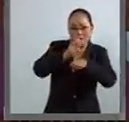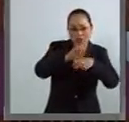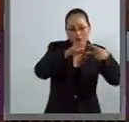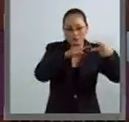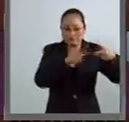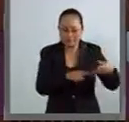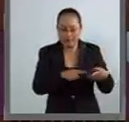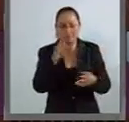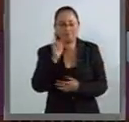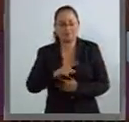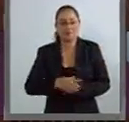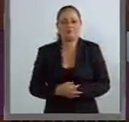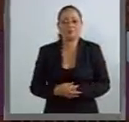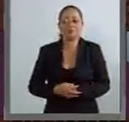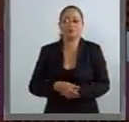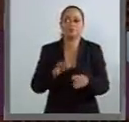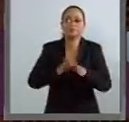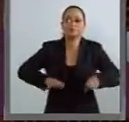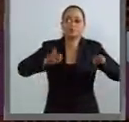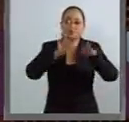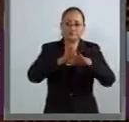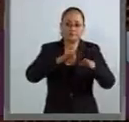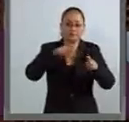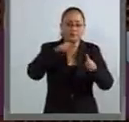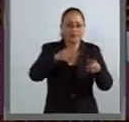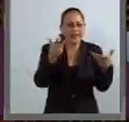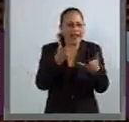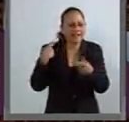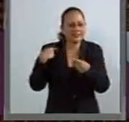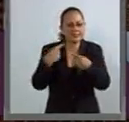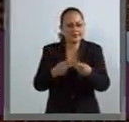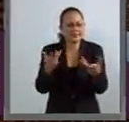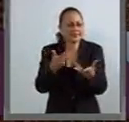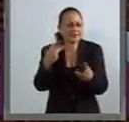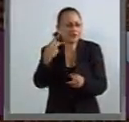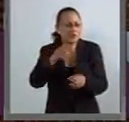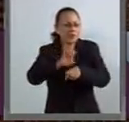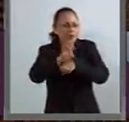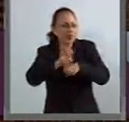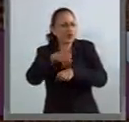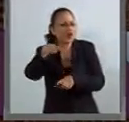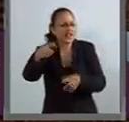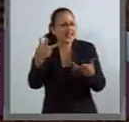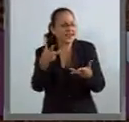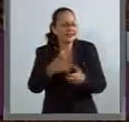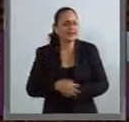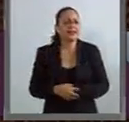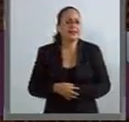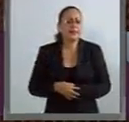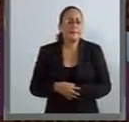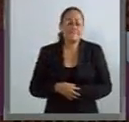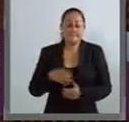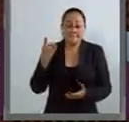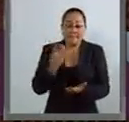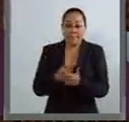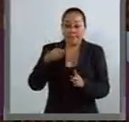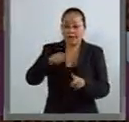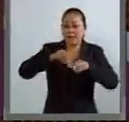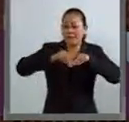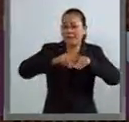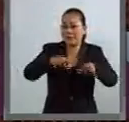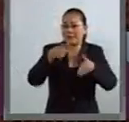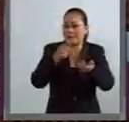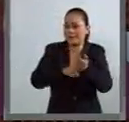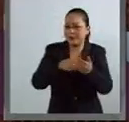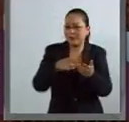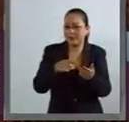Es importante destacar el trabajo que vienen haciendo, porque en el caso de Ecuador van más allá y no solamente la transmisión la